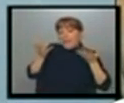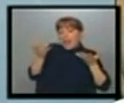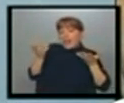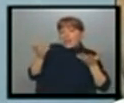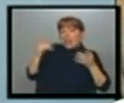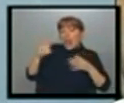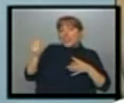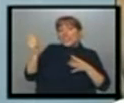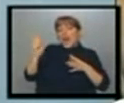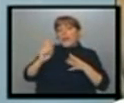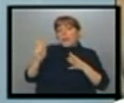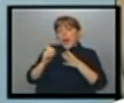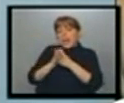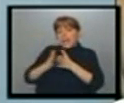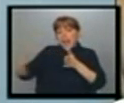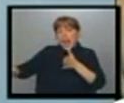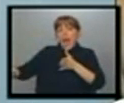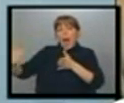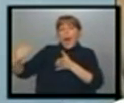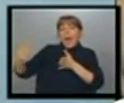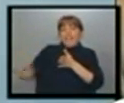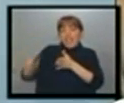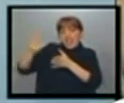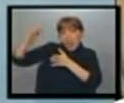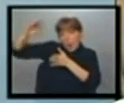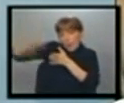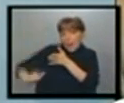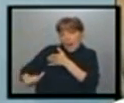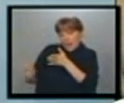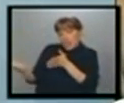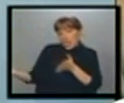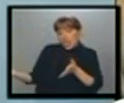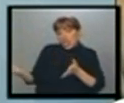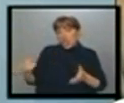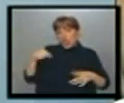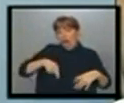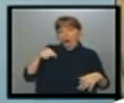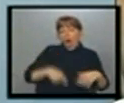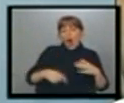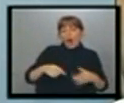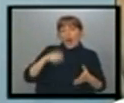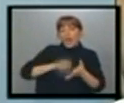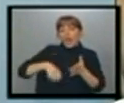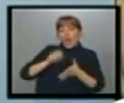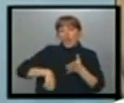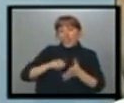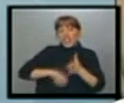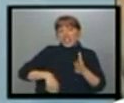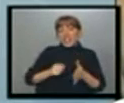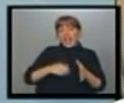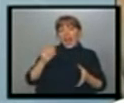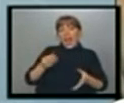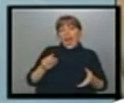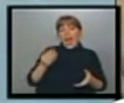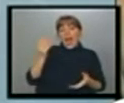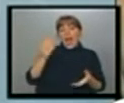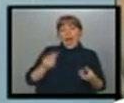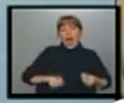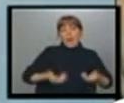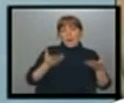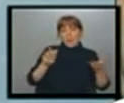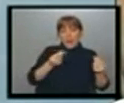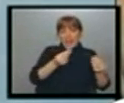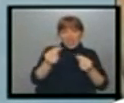segundo semestre del año y eso es el motivo por el cual estamos efectuando estas correcciones. ¿No va a haber más aumento